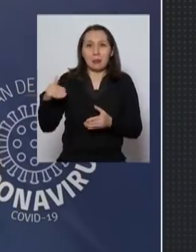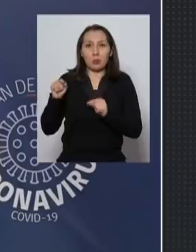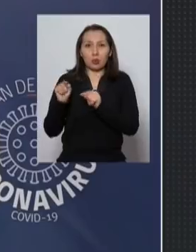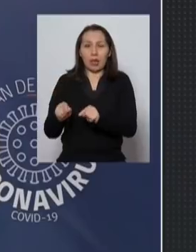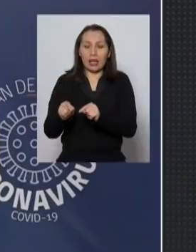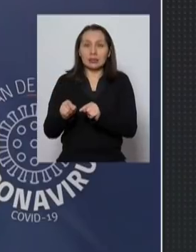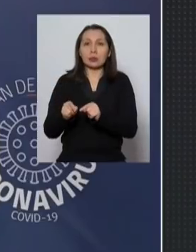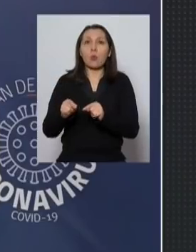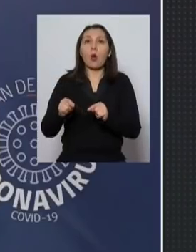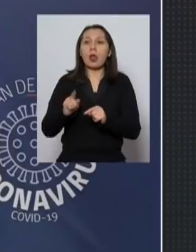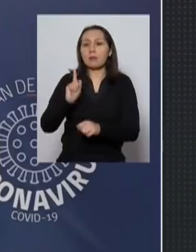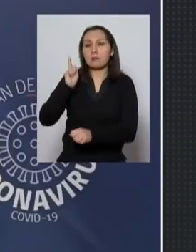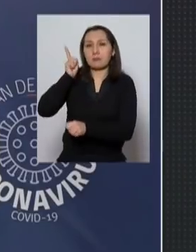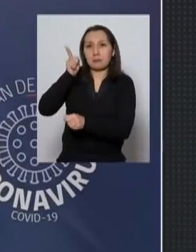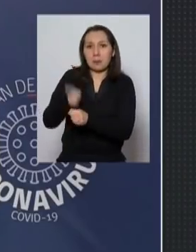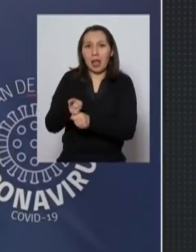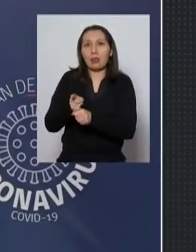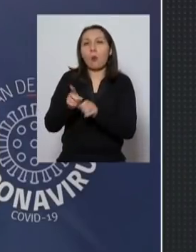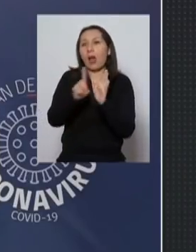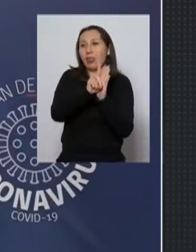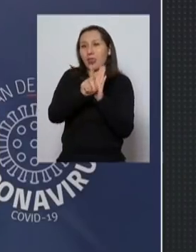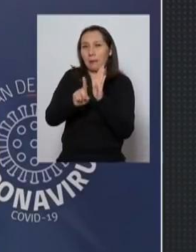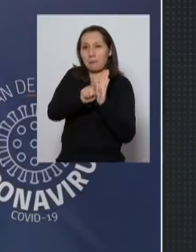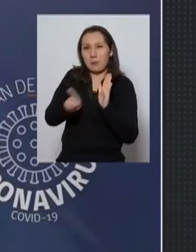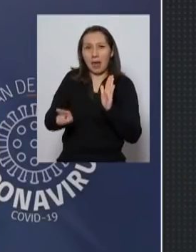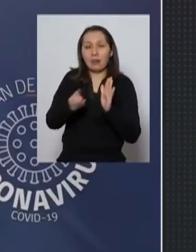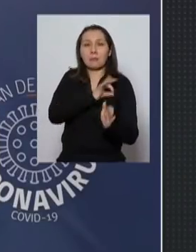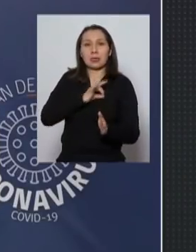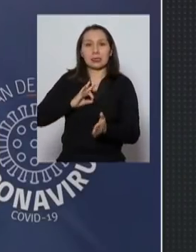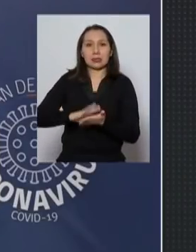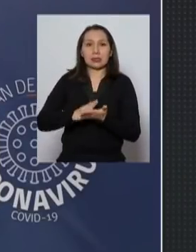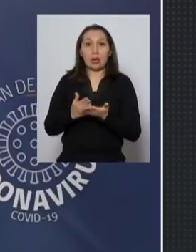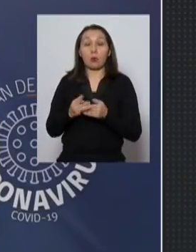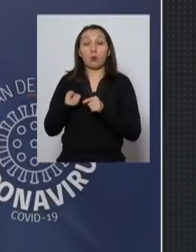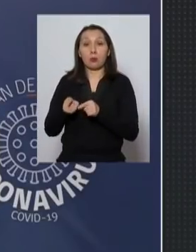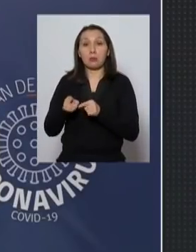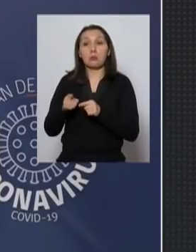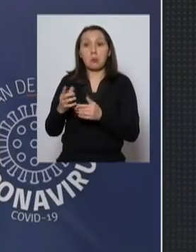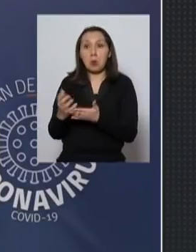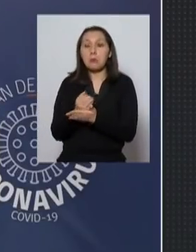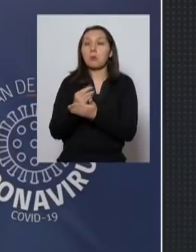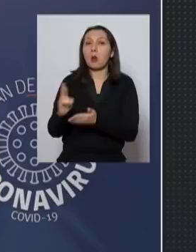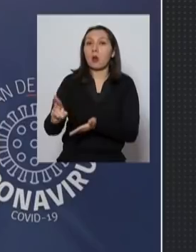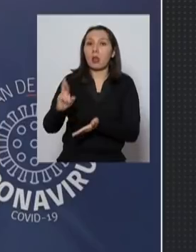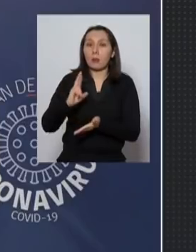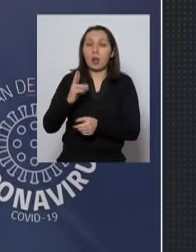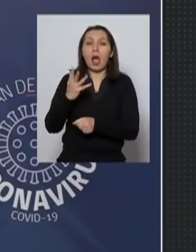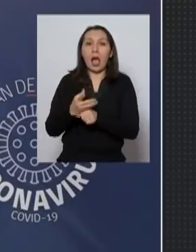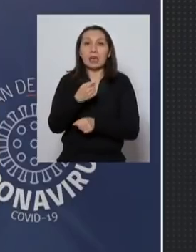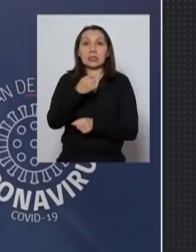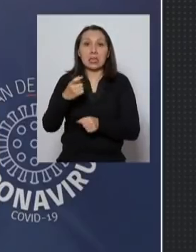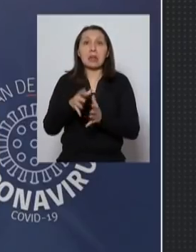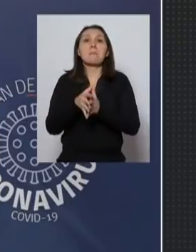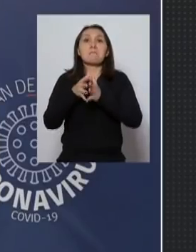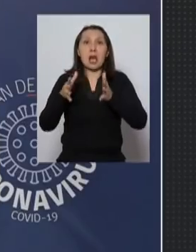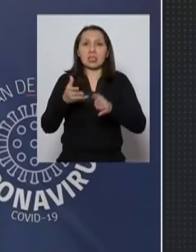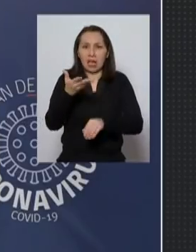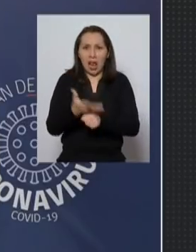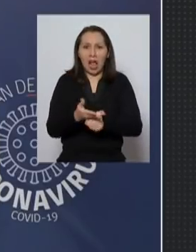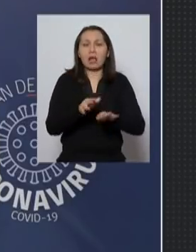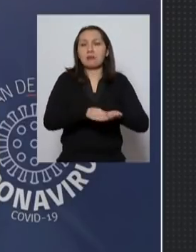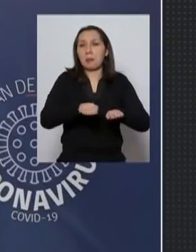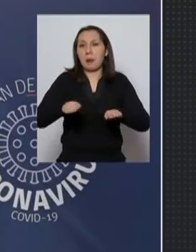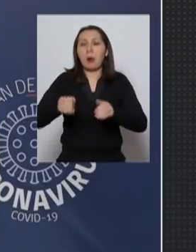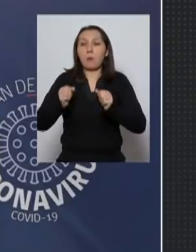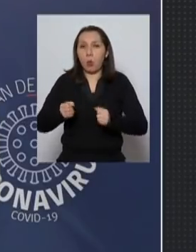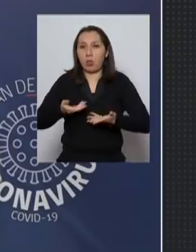de esta resolución que hemos emitido desde el Ministerio de Salud y que está dando sus frutos en que ya hay 100 nuevas camas para poder